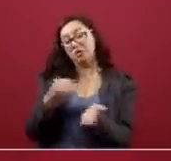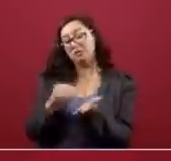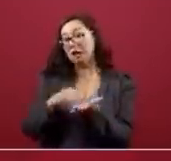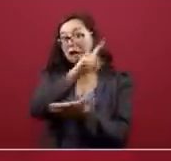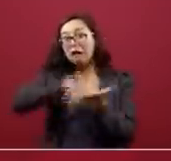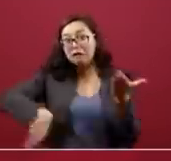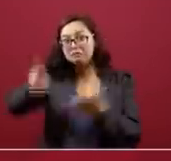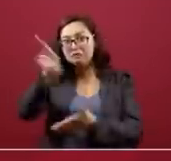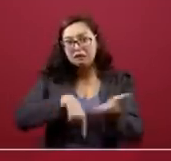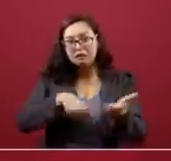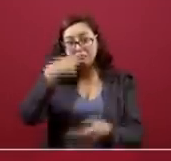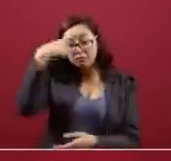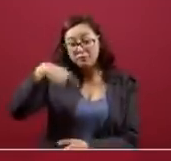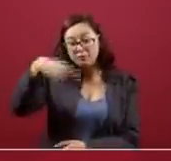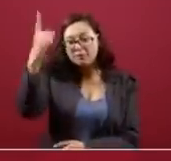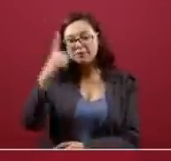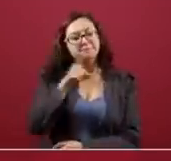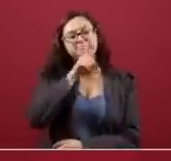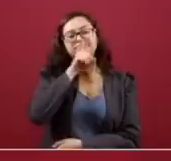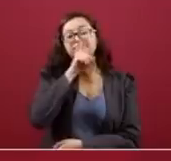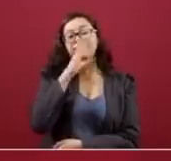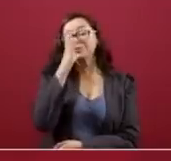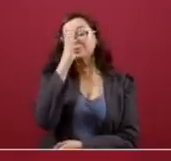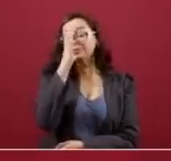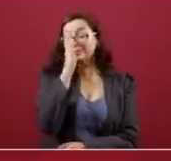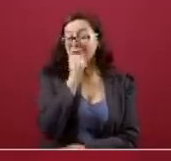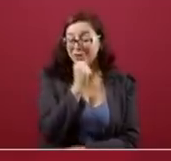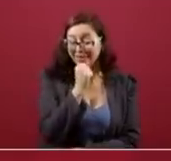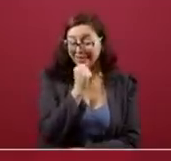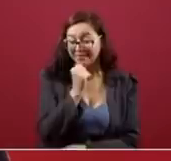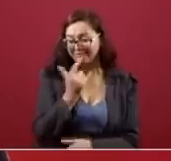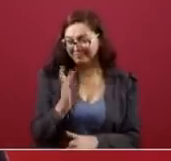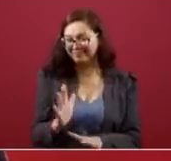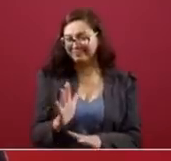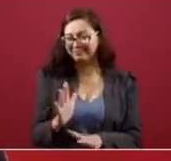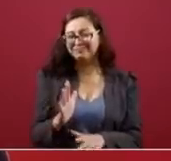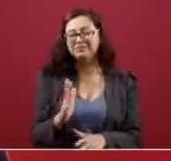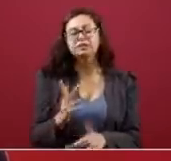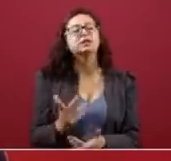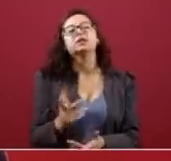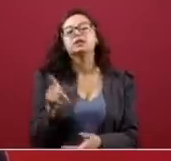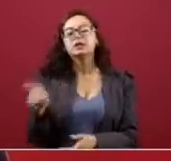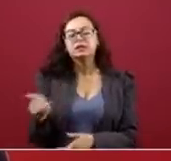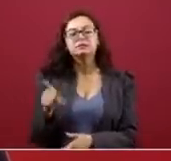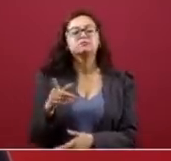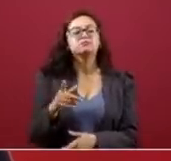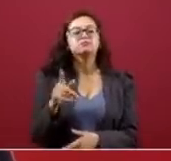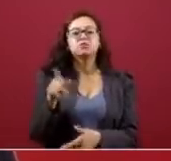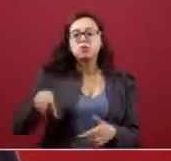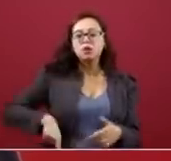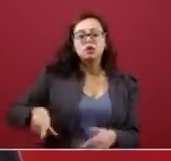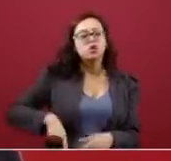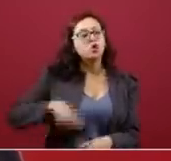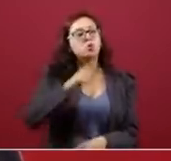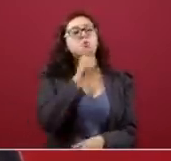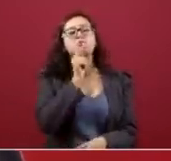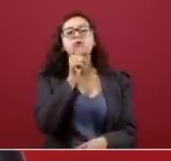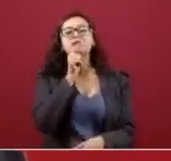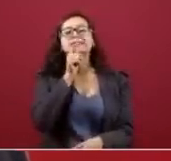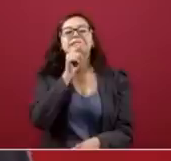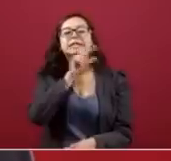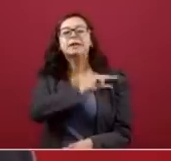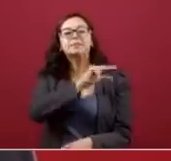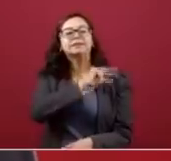Contrataba a 50,000 elementos de policías privadas